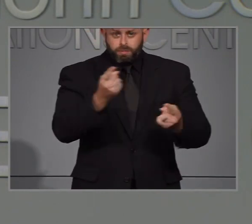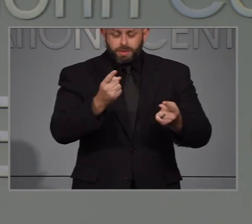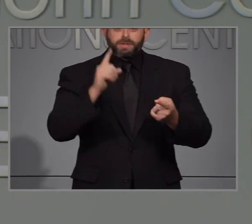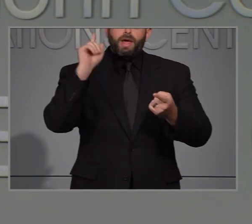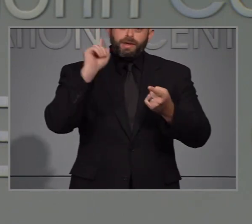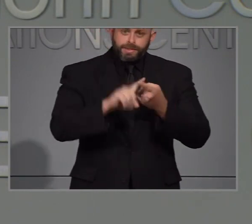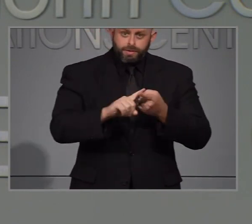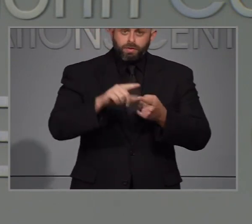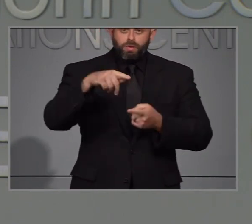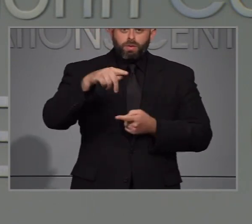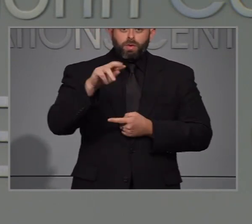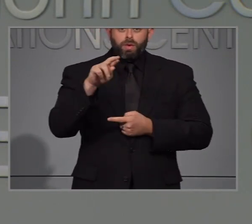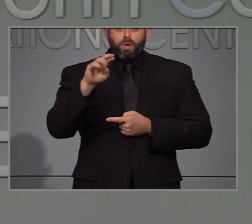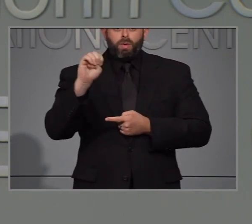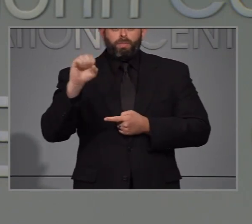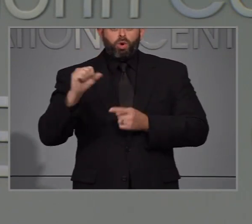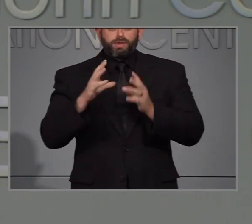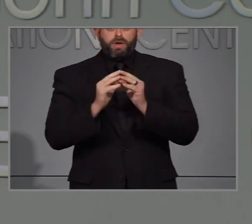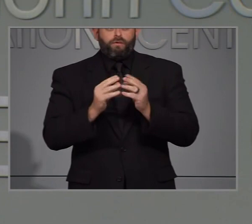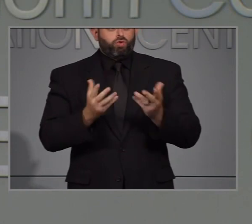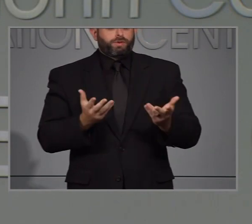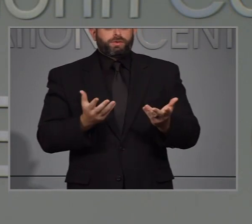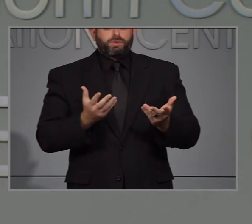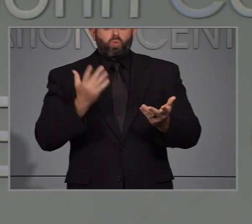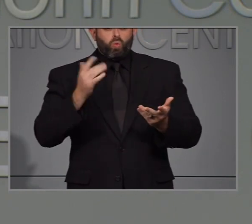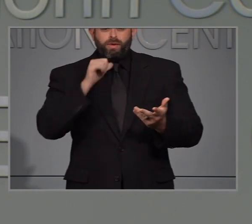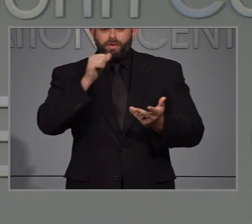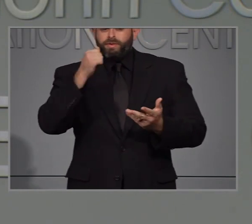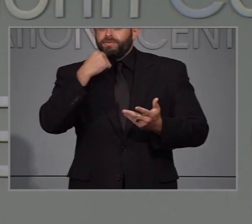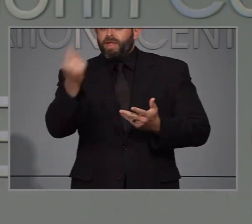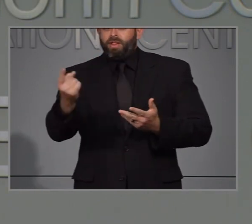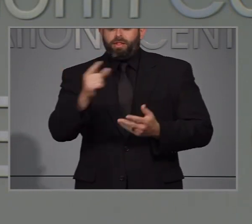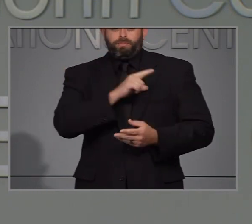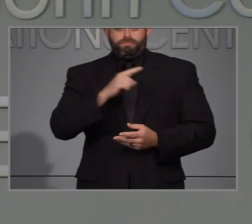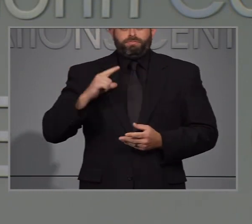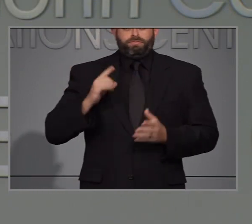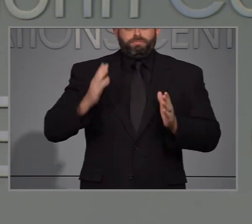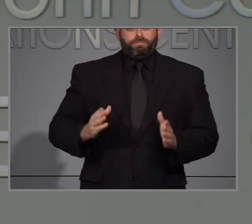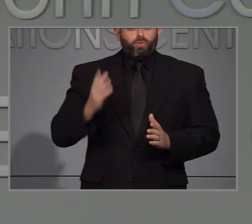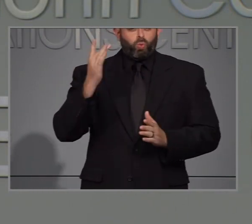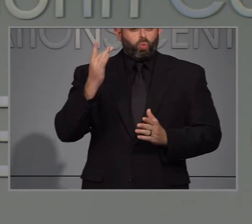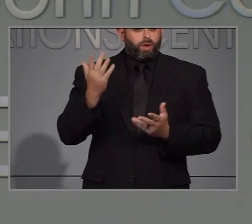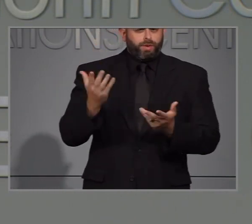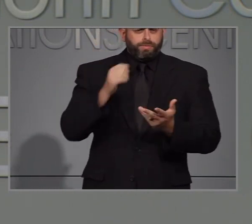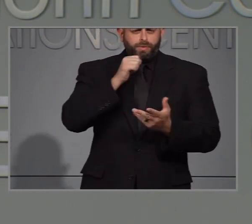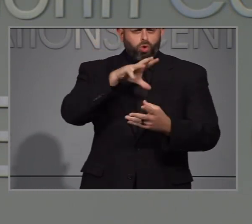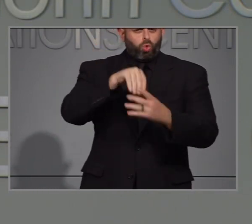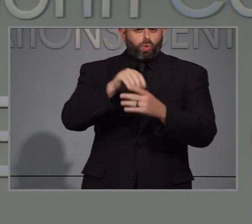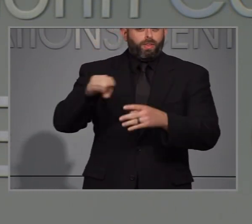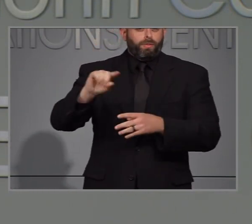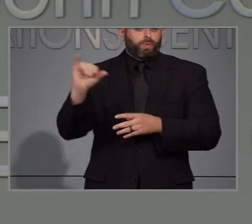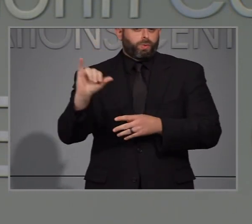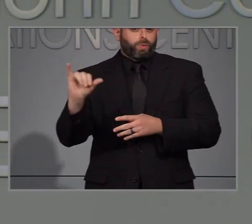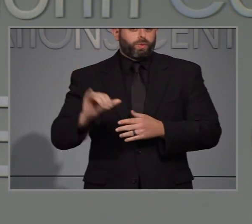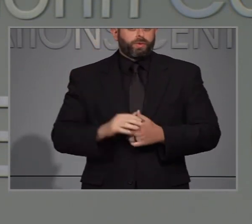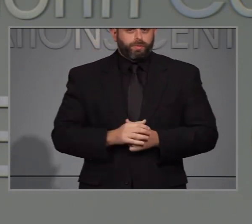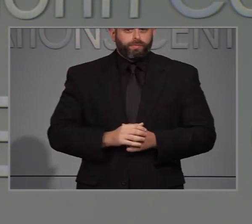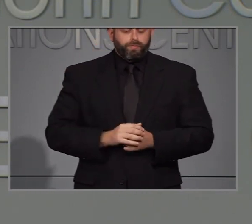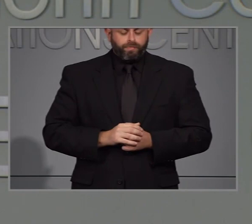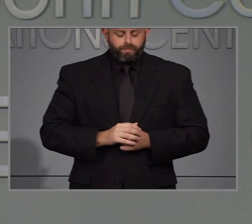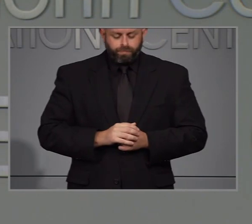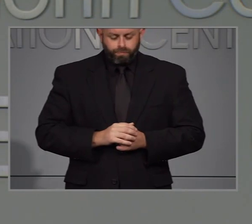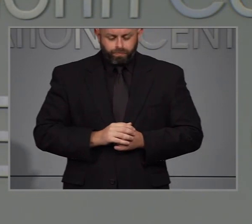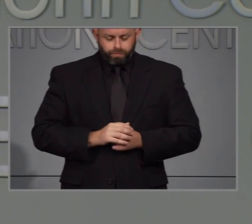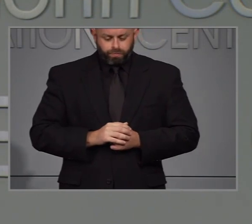dijeron sobre el anuncio. ¿Hay un razonamiento de esto? Si hay en otros niveles de gobierno